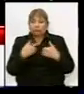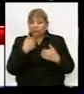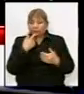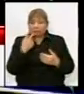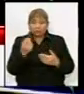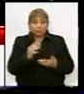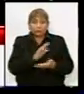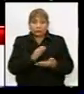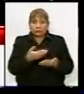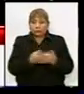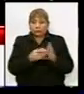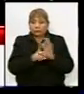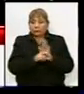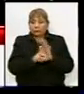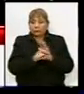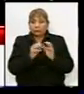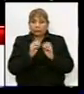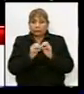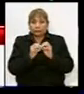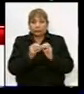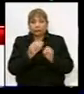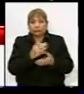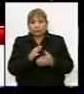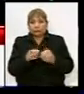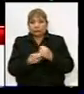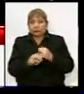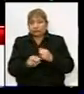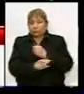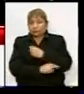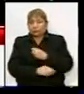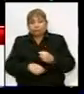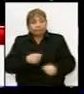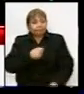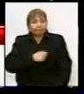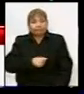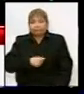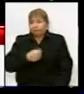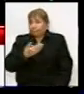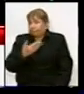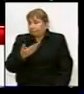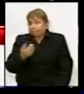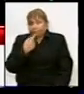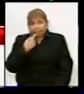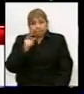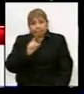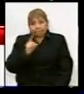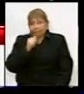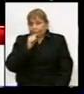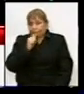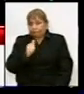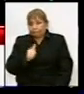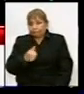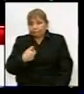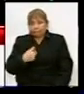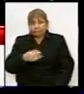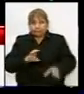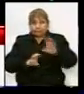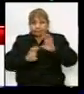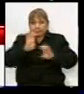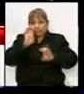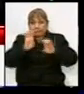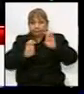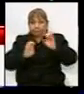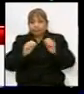todas las leyes nos resolvieron los problemas del país pero lamentablemente no es así y si nosotros nos vamos a una estadística adicional